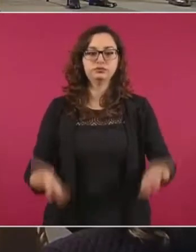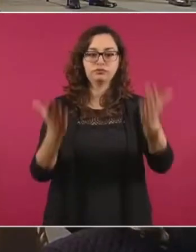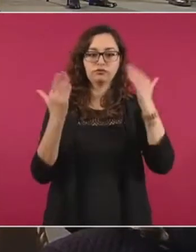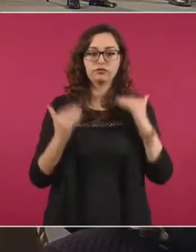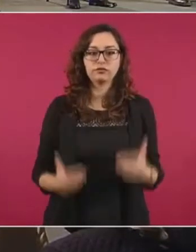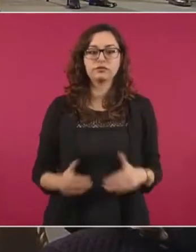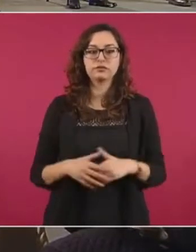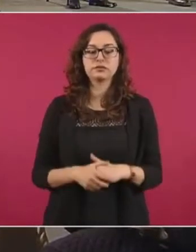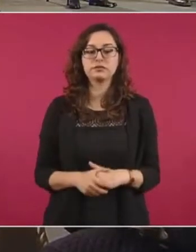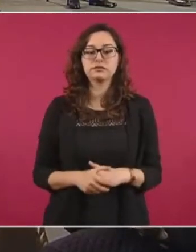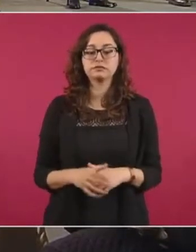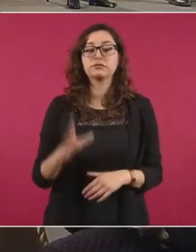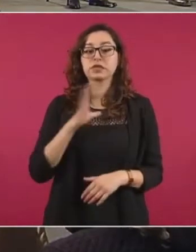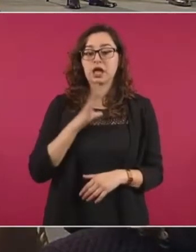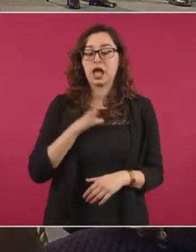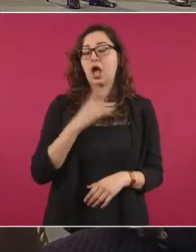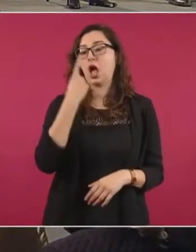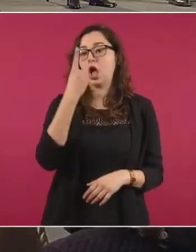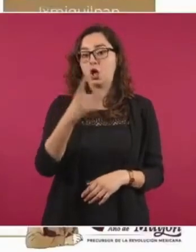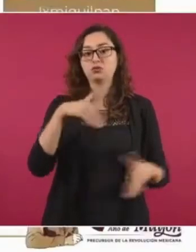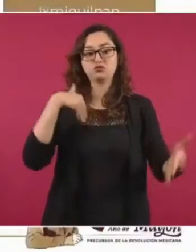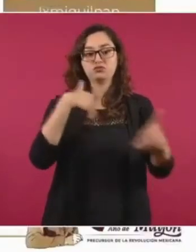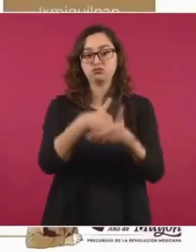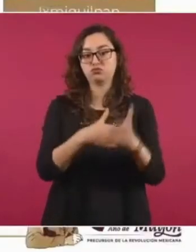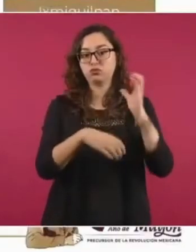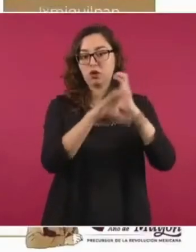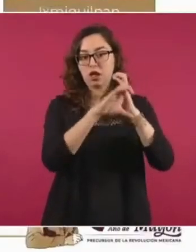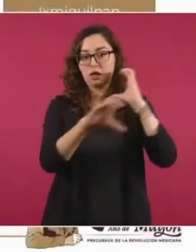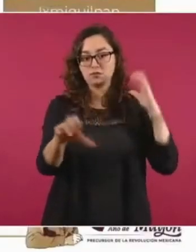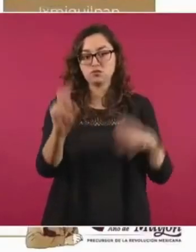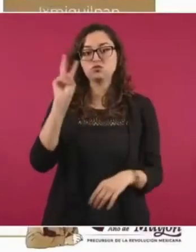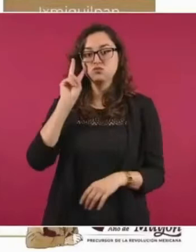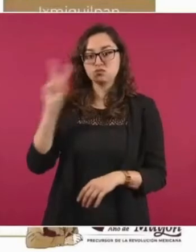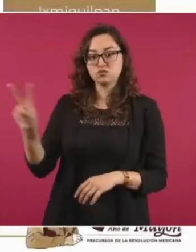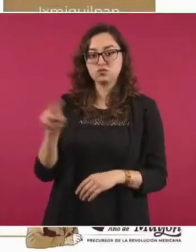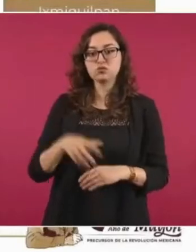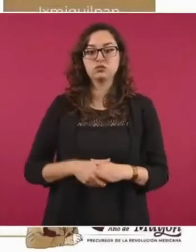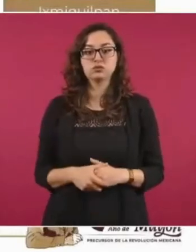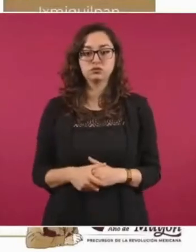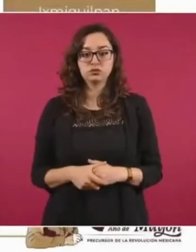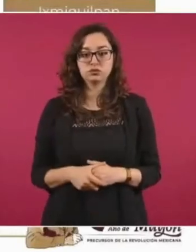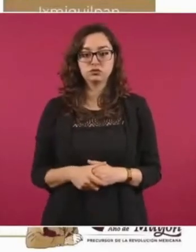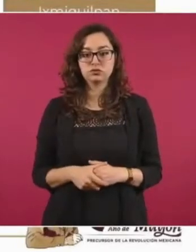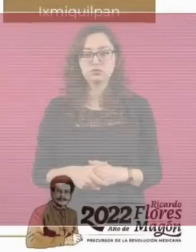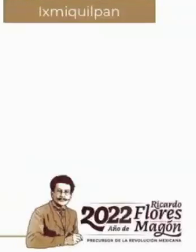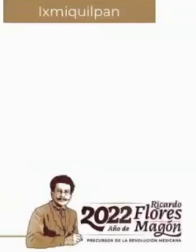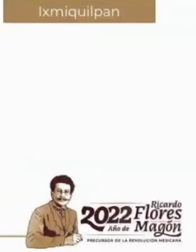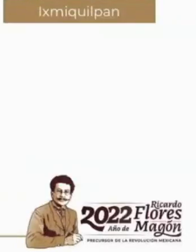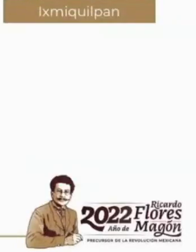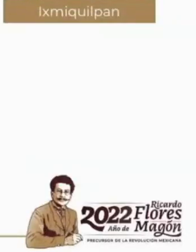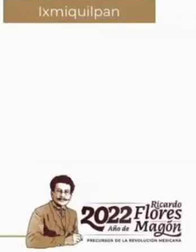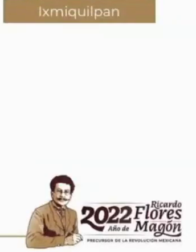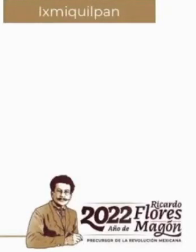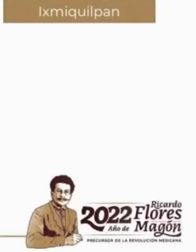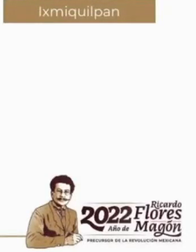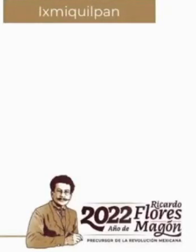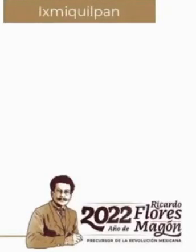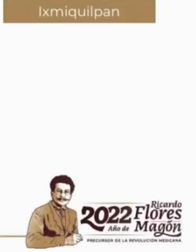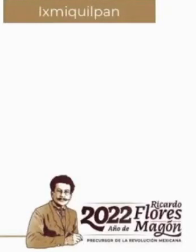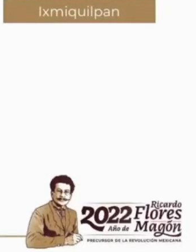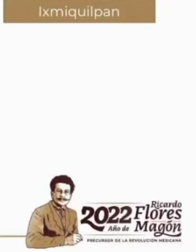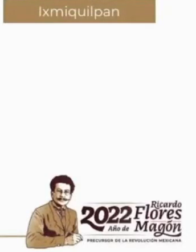Tenemos una central de autobuses moderna dentro del aeropuerto que permite transportar a los pasajeros